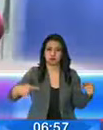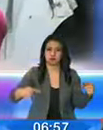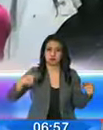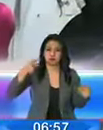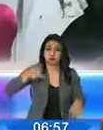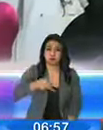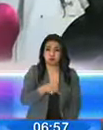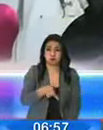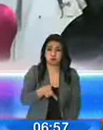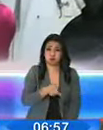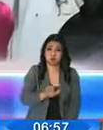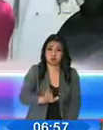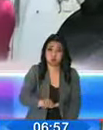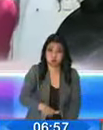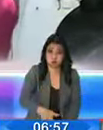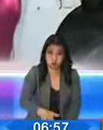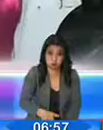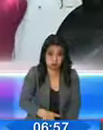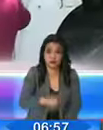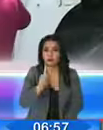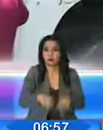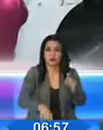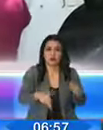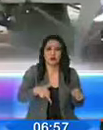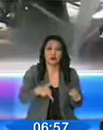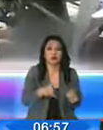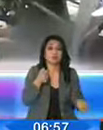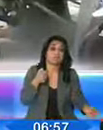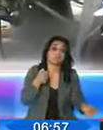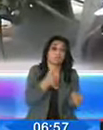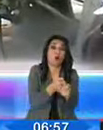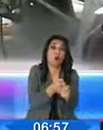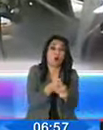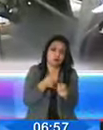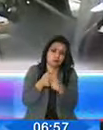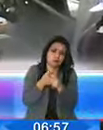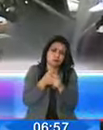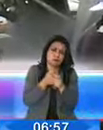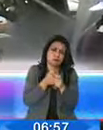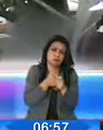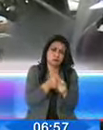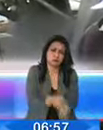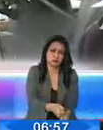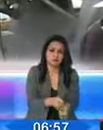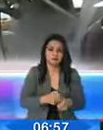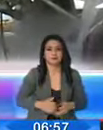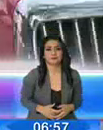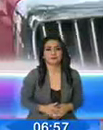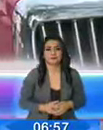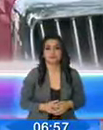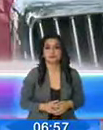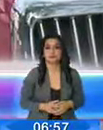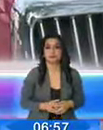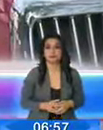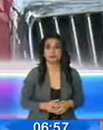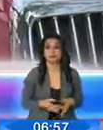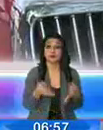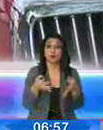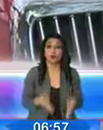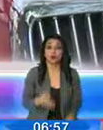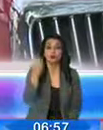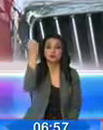a frenar y se impactó con un camión, arrastrándolo varios metros más adelante. Me cogió el semáforo en